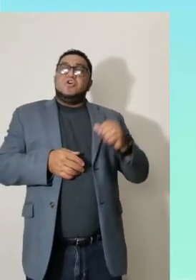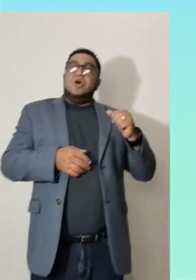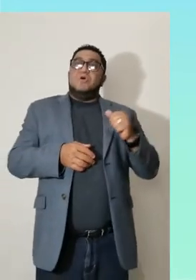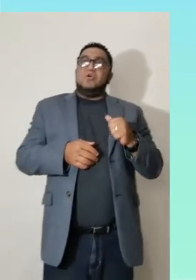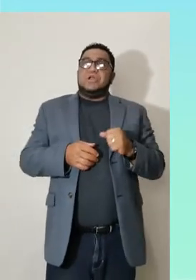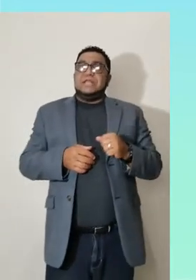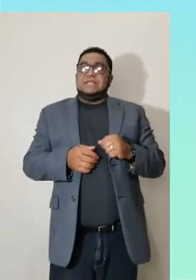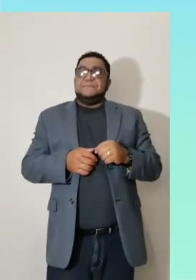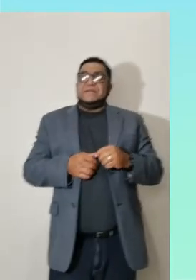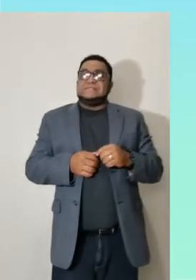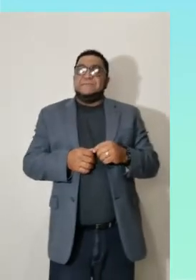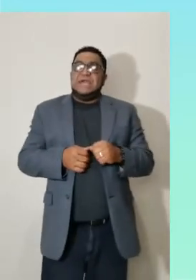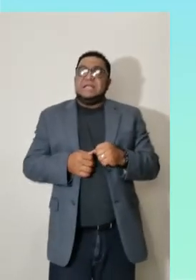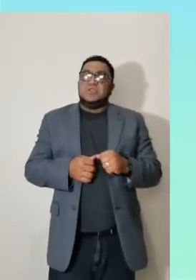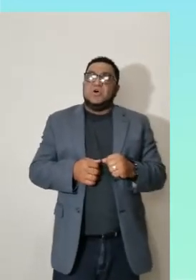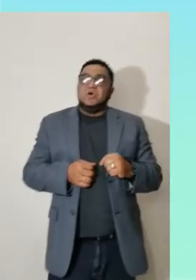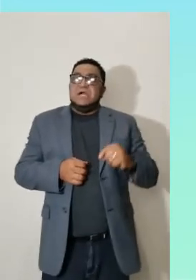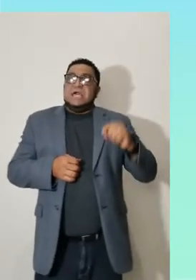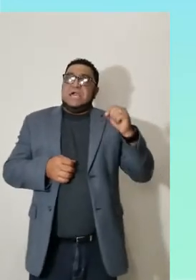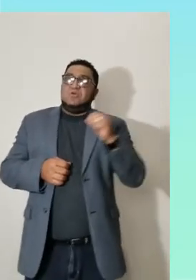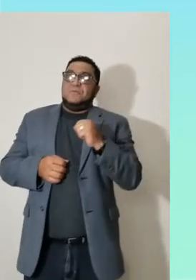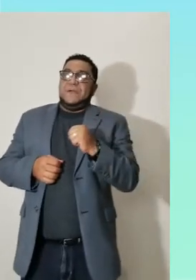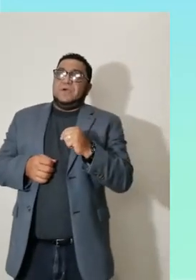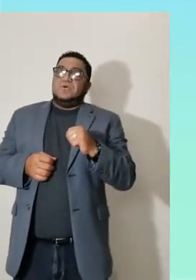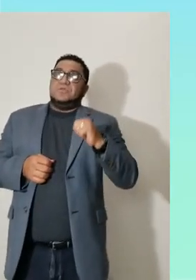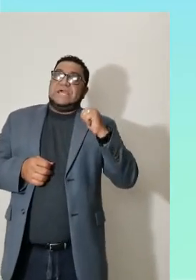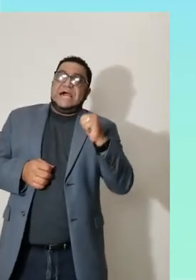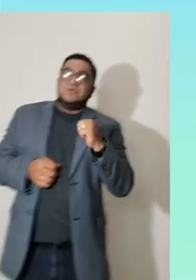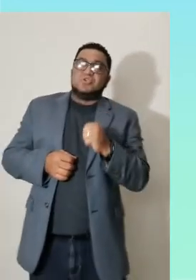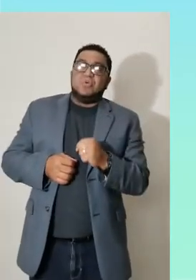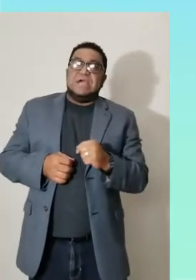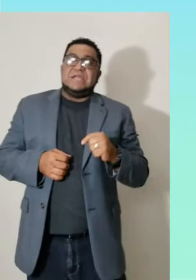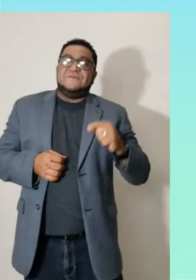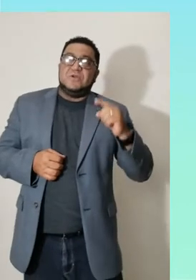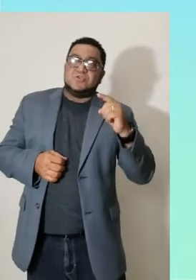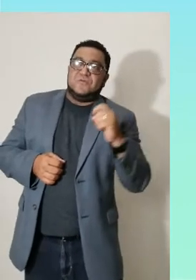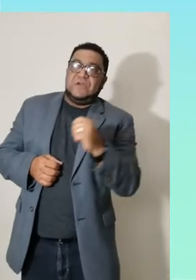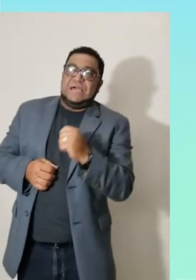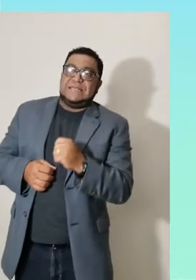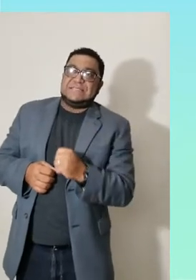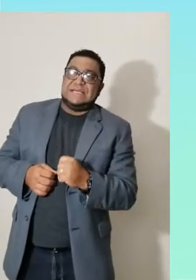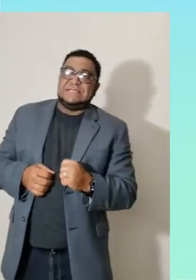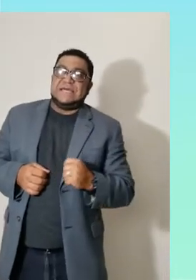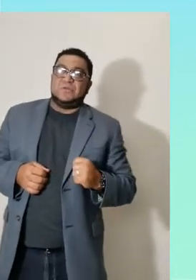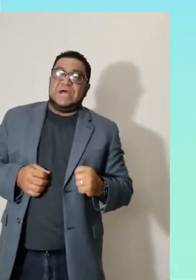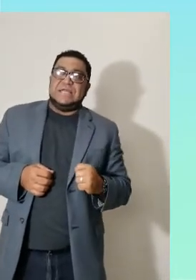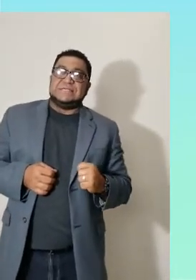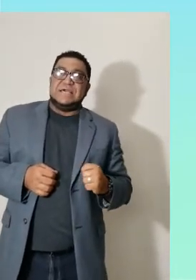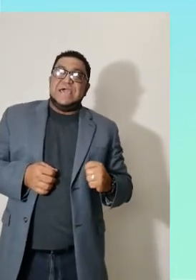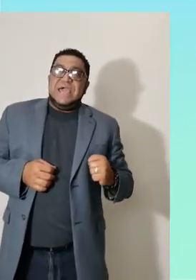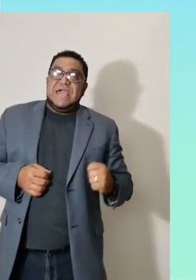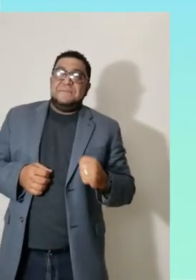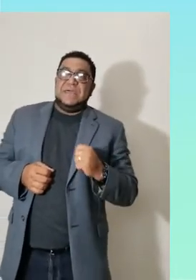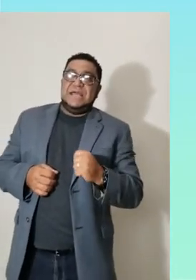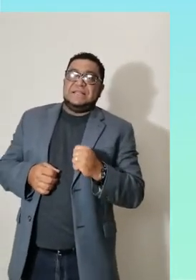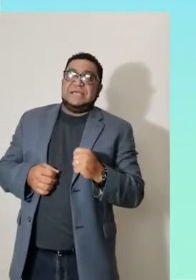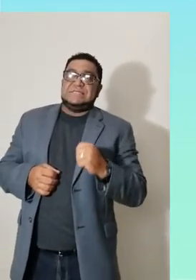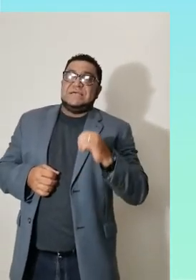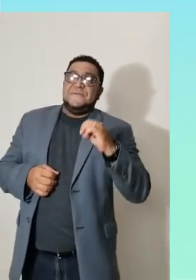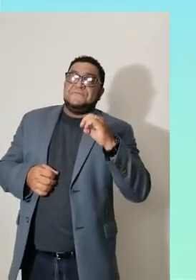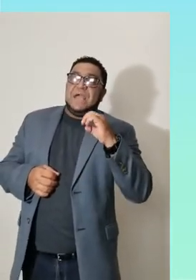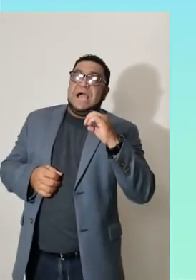como corriente en el pensamiento europeo dejaron su huella en la filosofía de ciencias naturales en